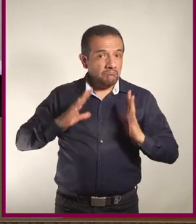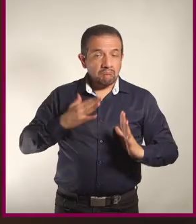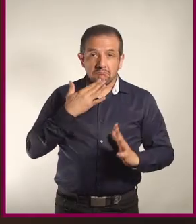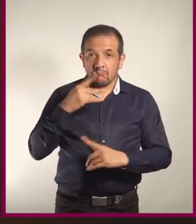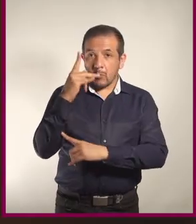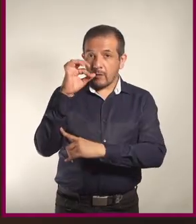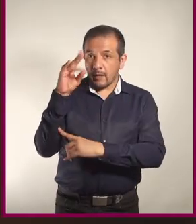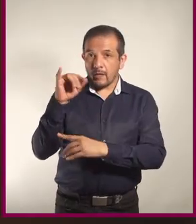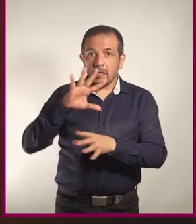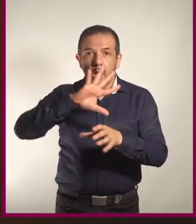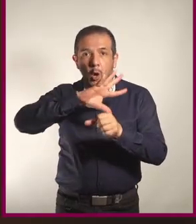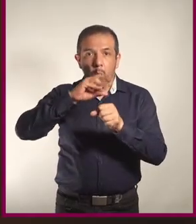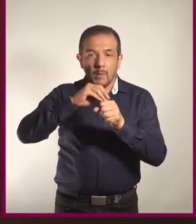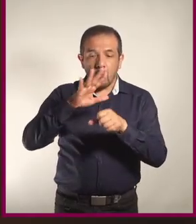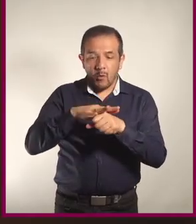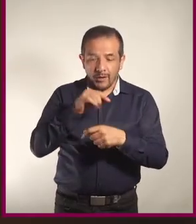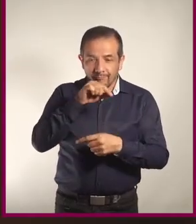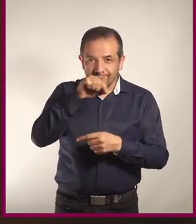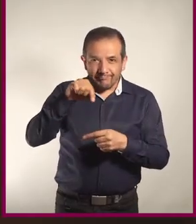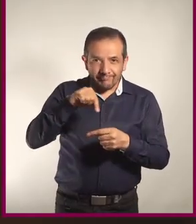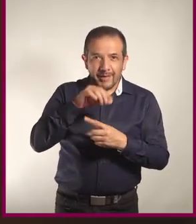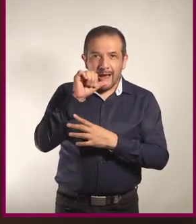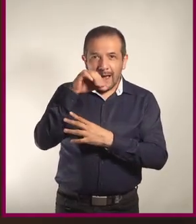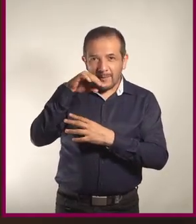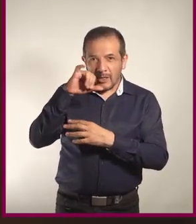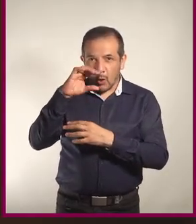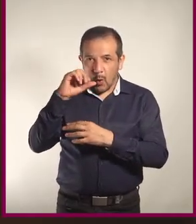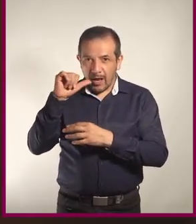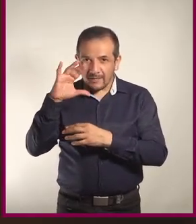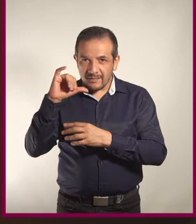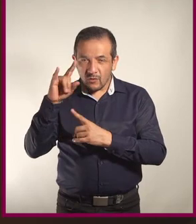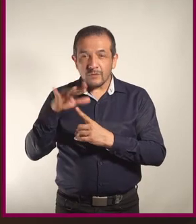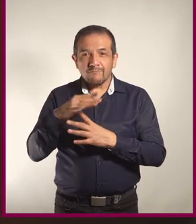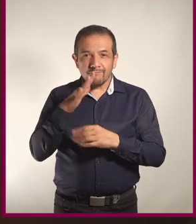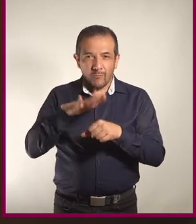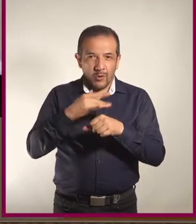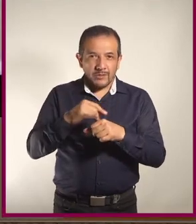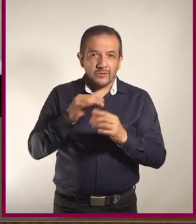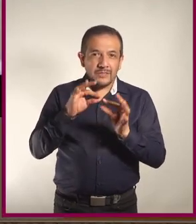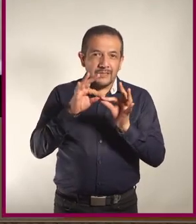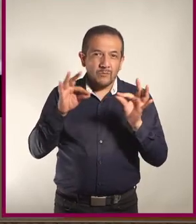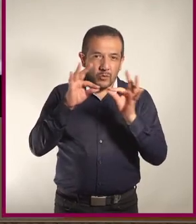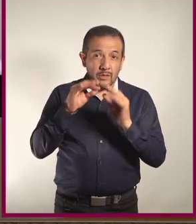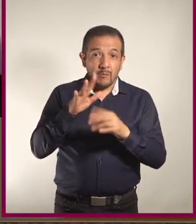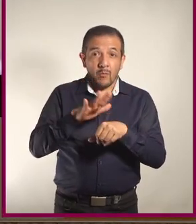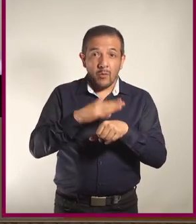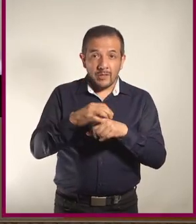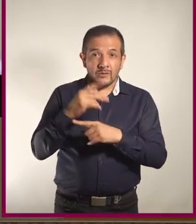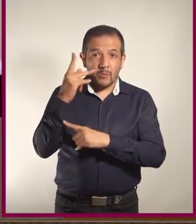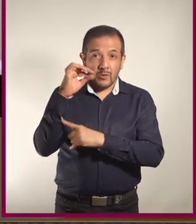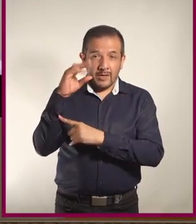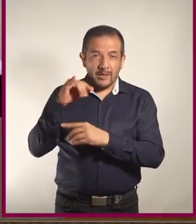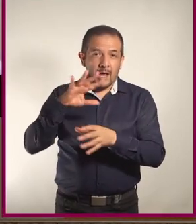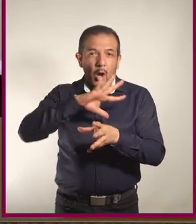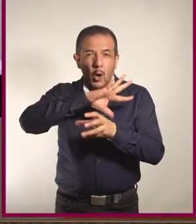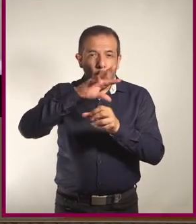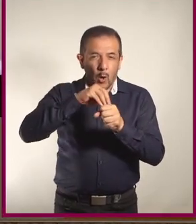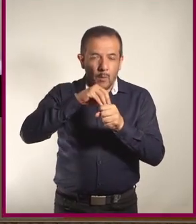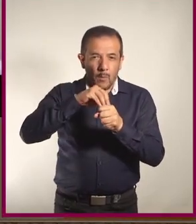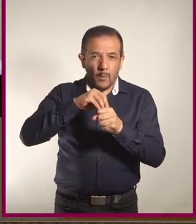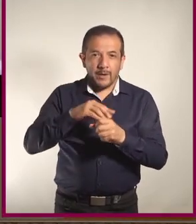mejor proteína, más completa, porque tiene todos los aminoácidos. En ese sentido se habla de que la proteína es más